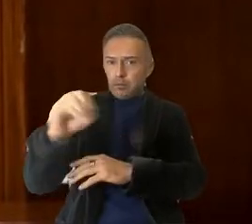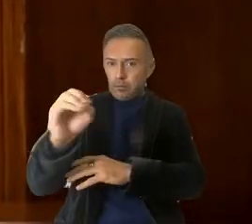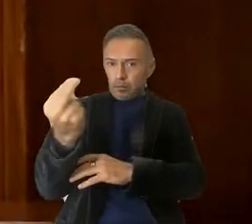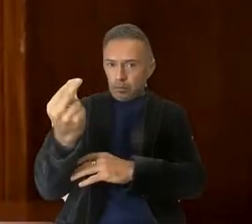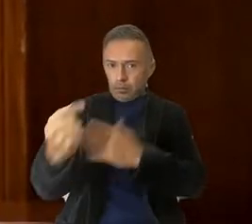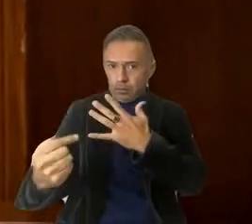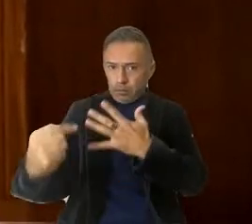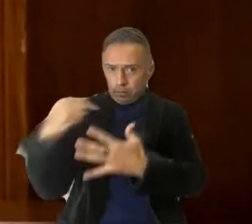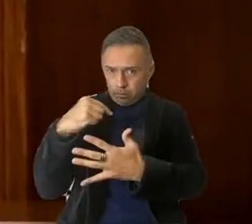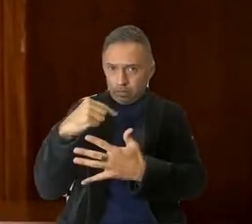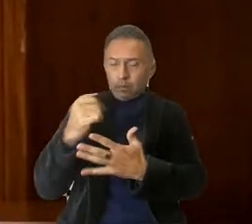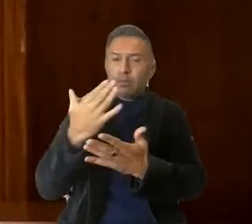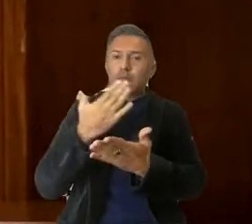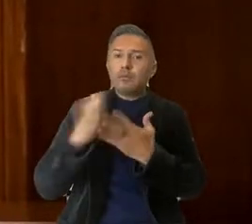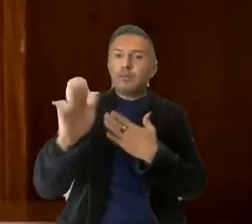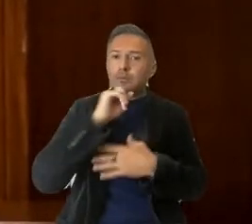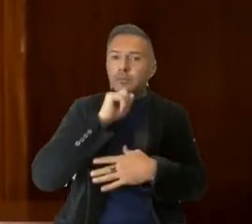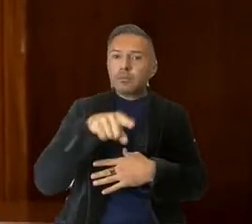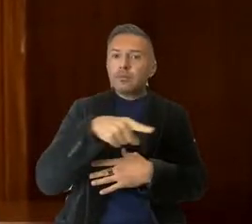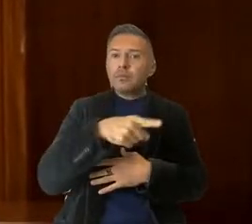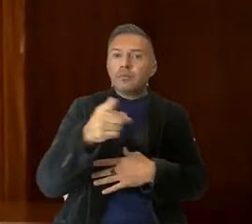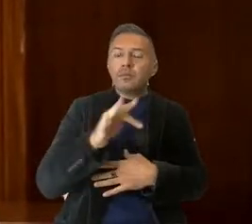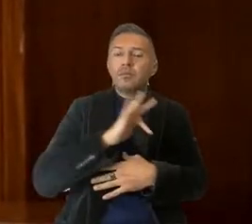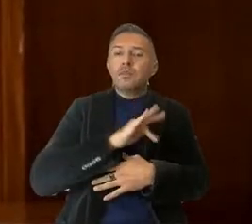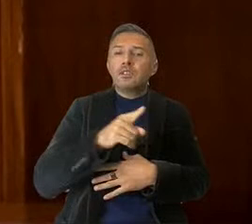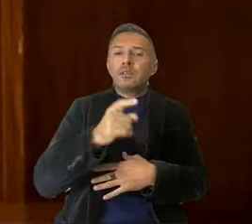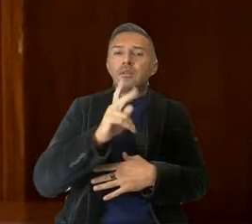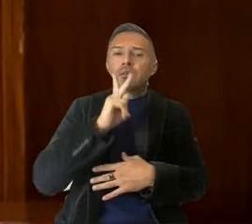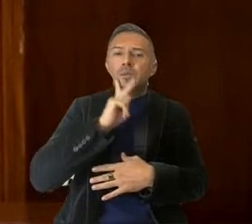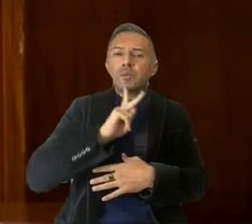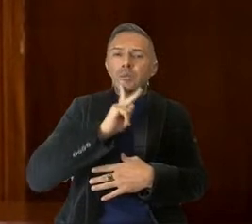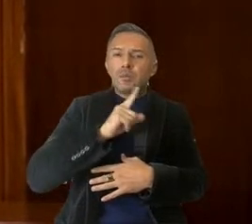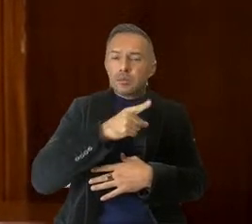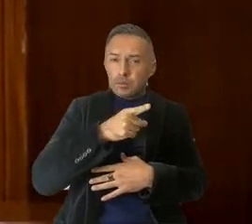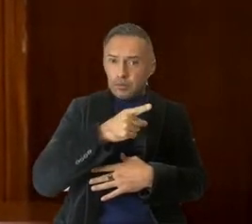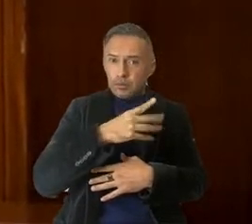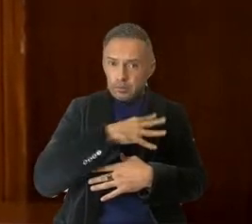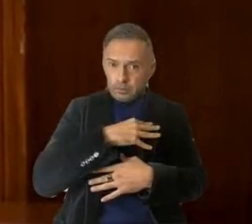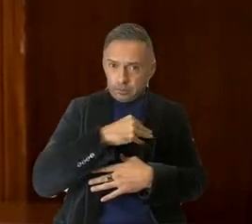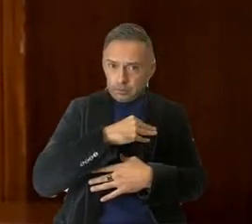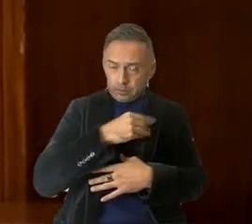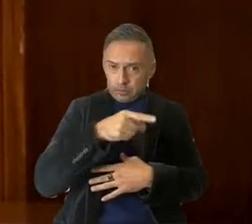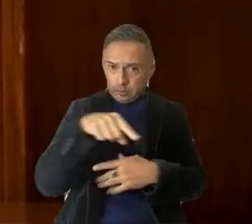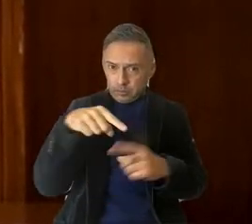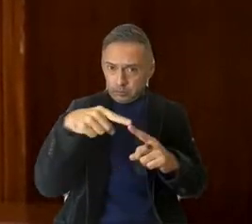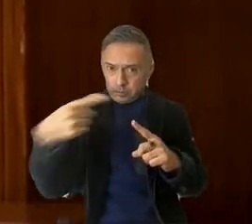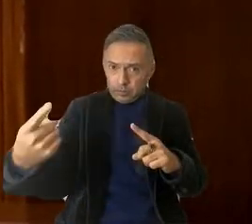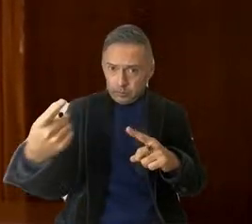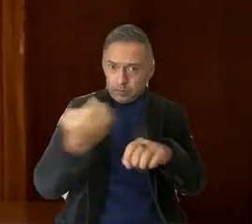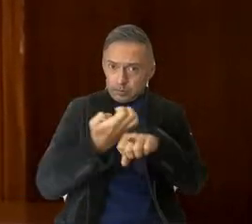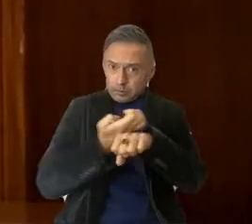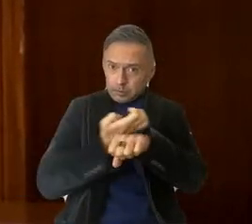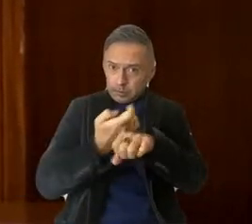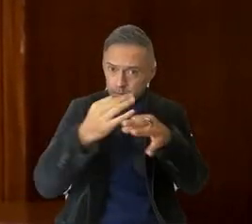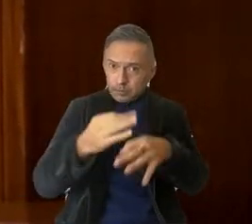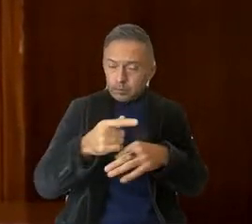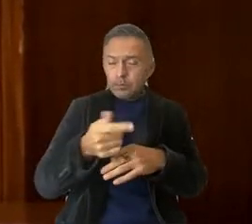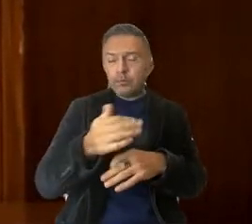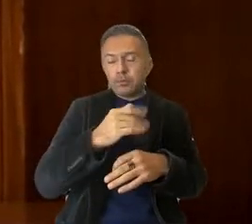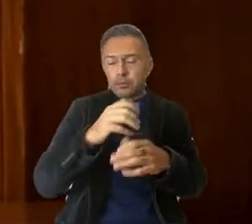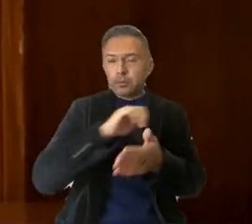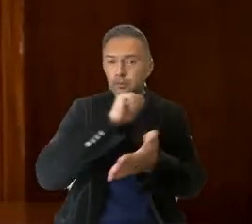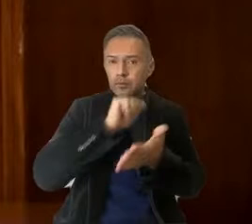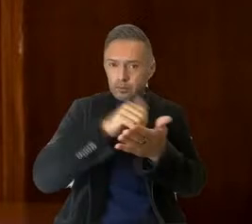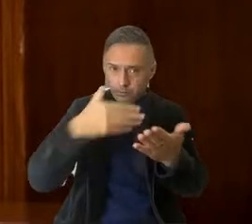sus respectivos casos sobre la prueba de la filiación de los hijos, se prueba con el acta de nacimiento y, si la